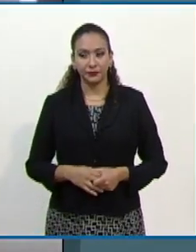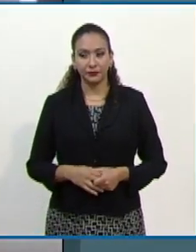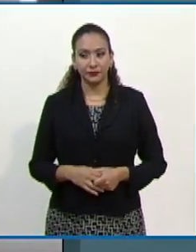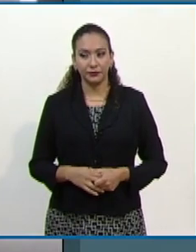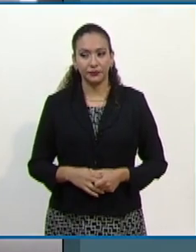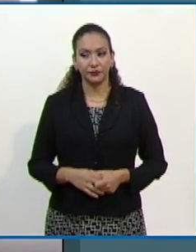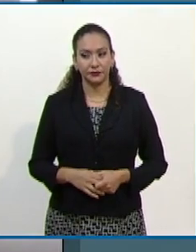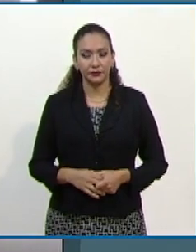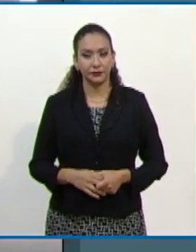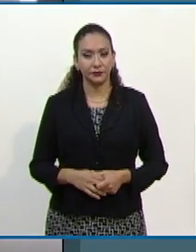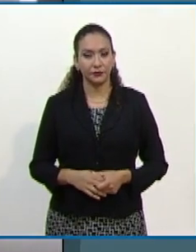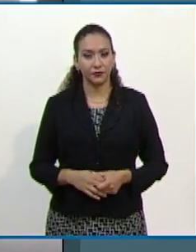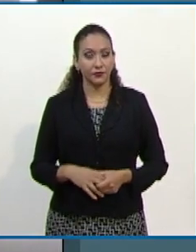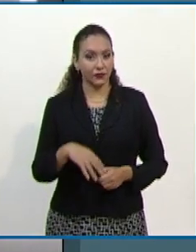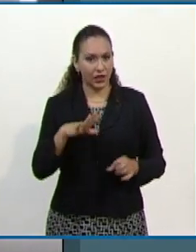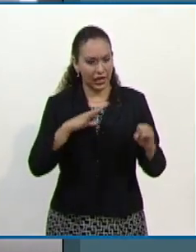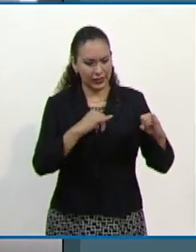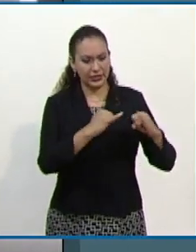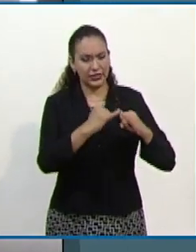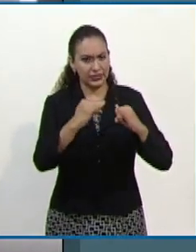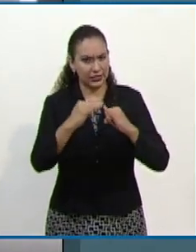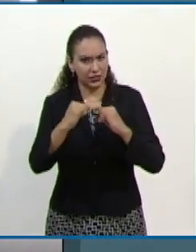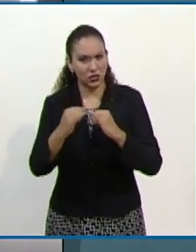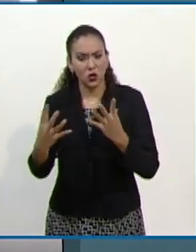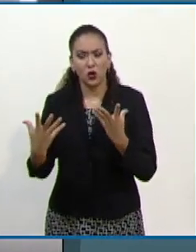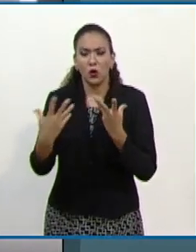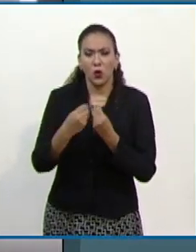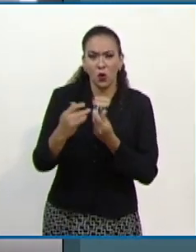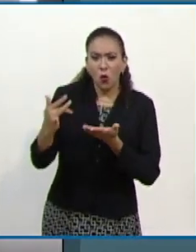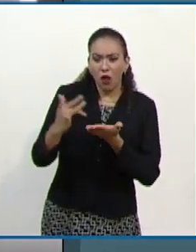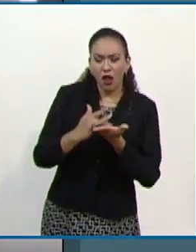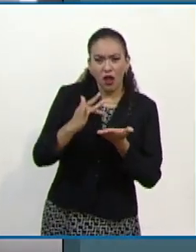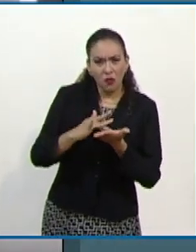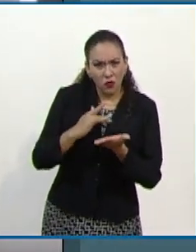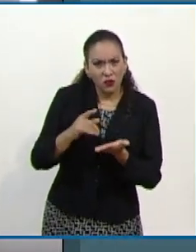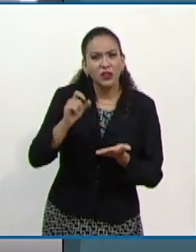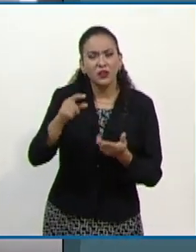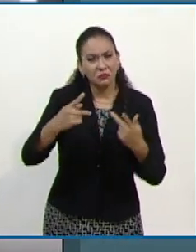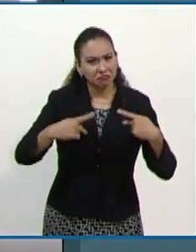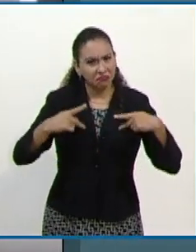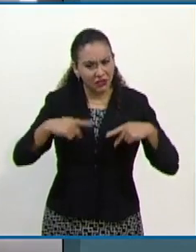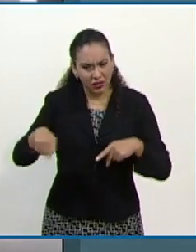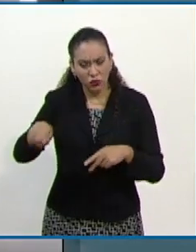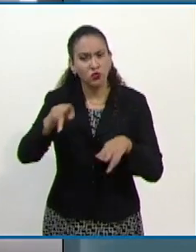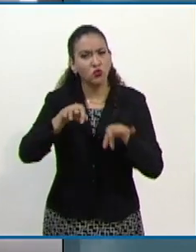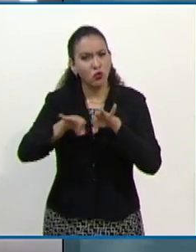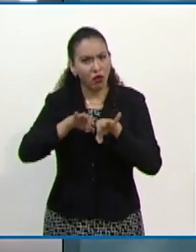Que más que instituciones han luchado con nosotras personas comprometidas que aman su